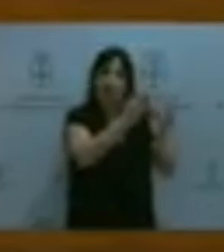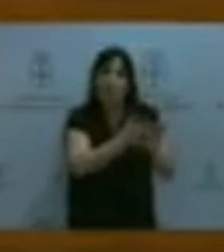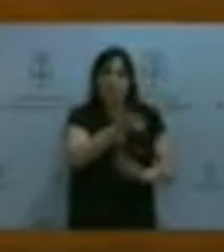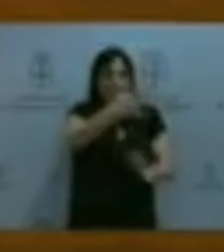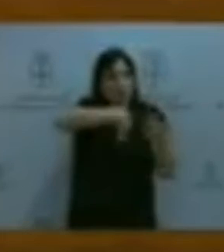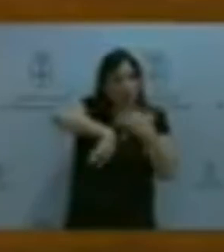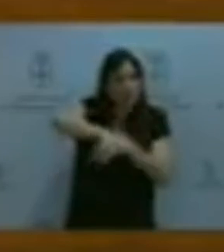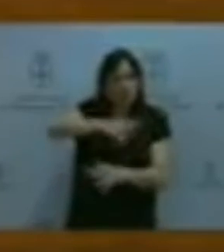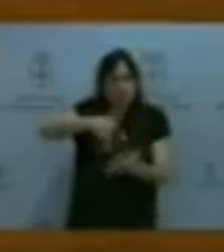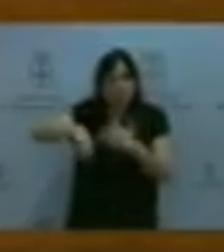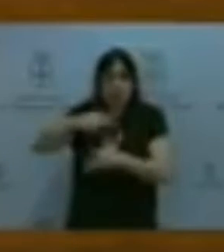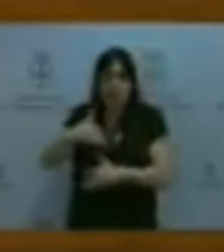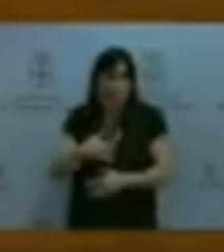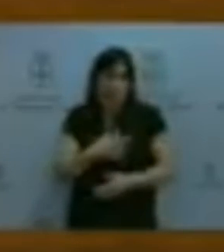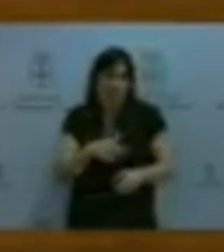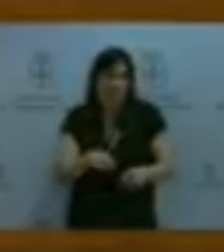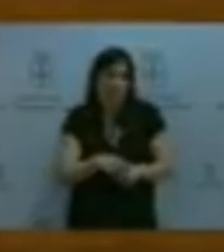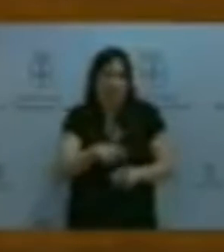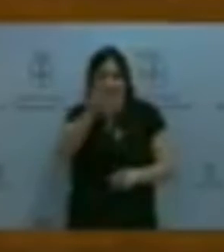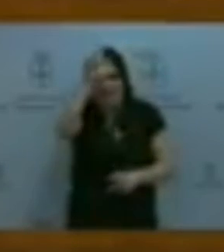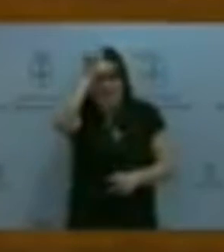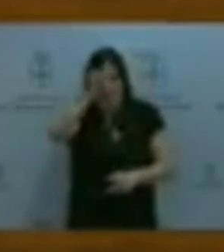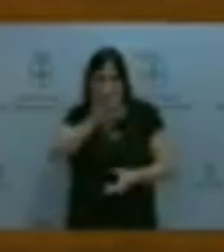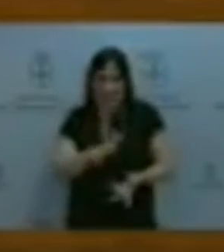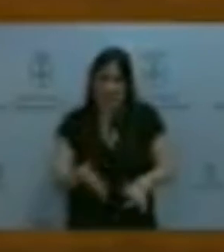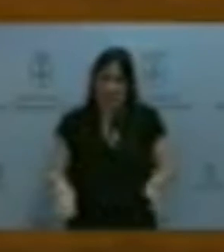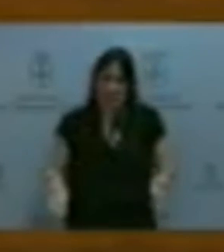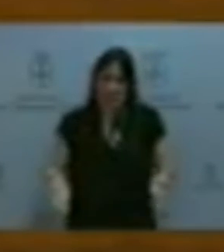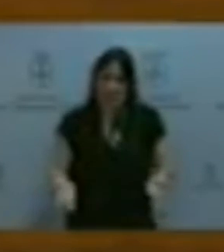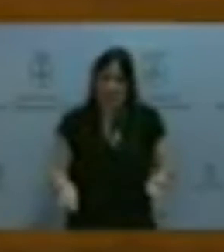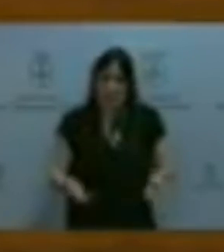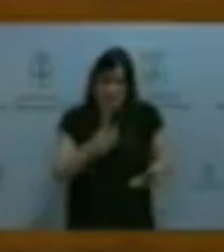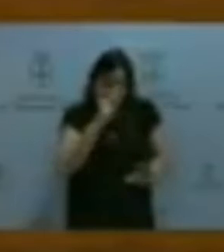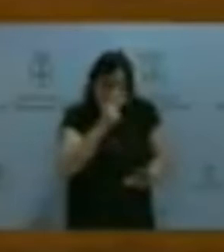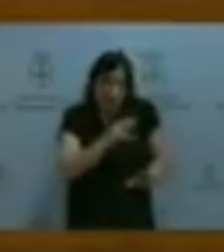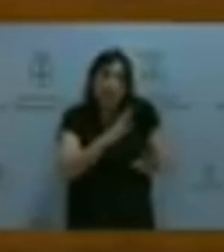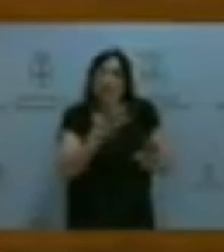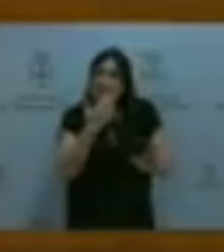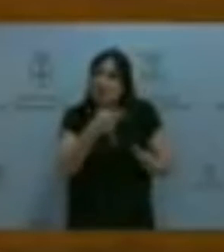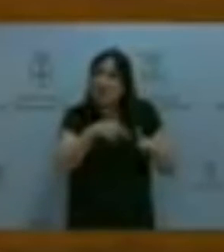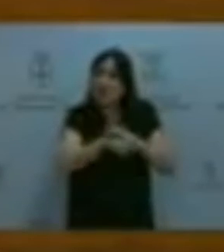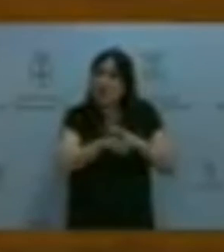el respeto del mundo. Porque un buen gestor, aunque no meta gol,